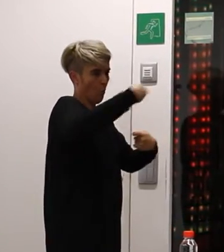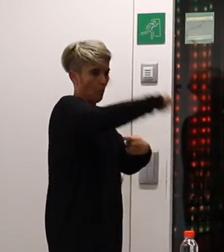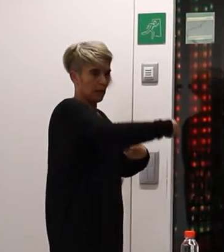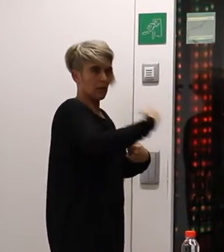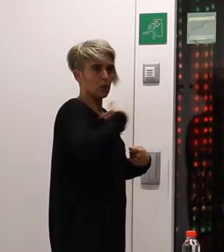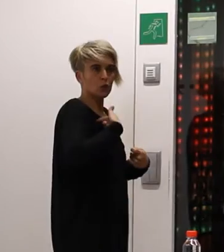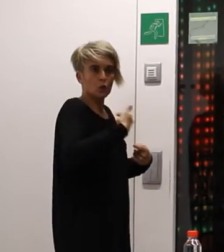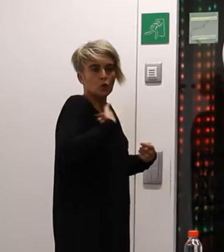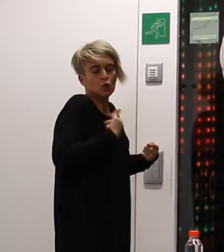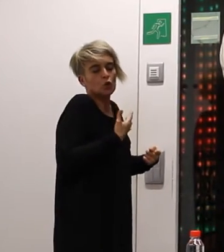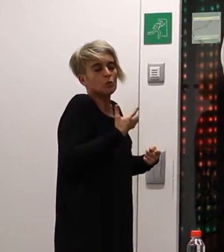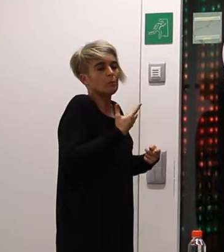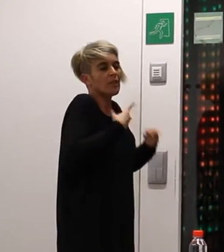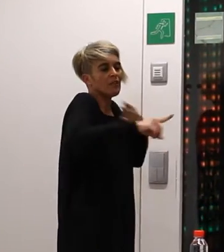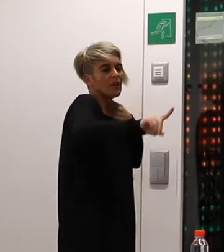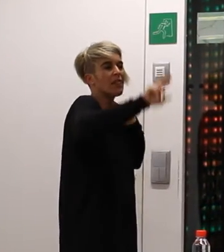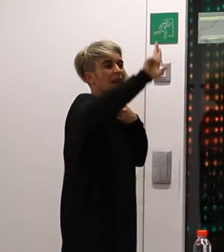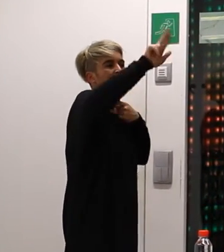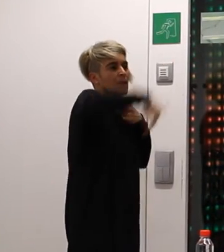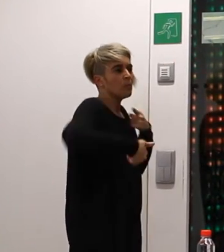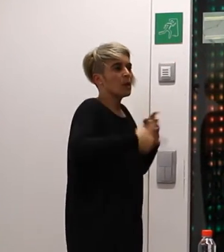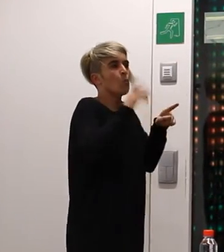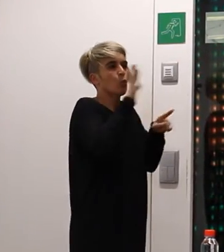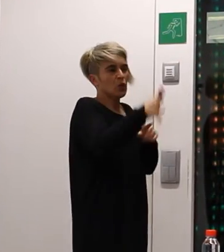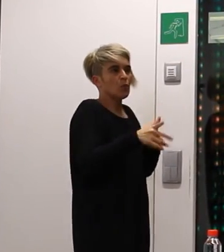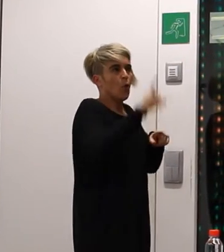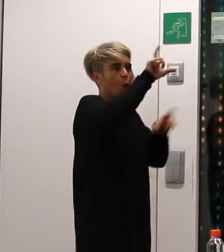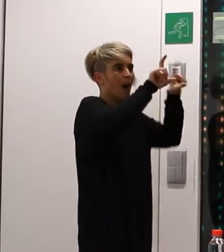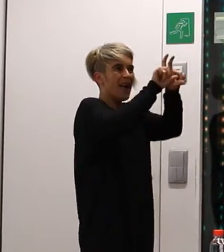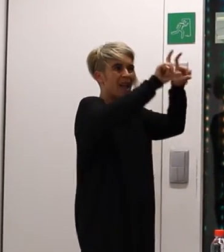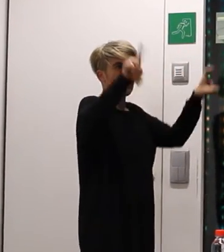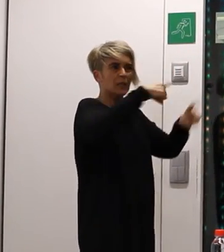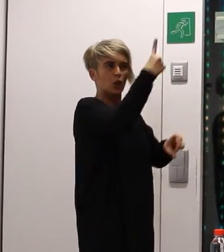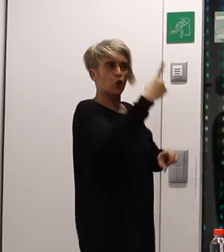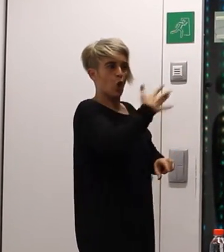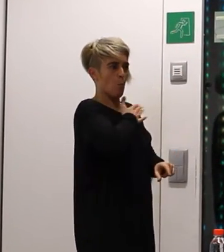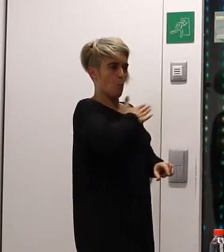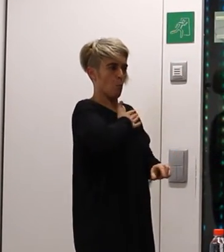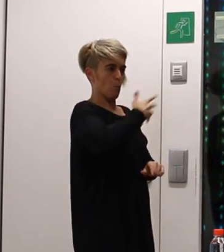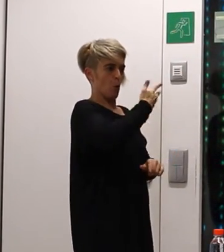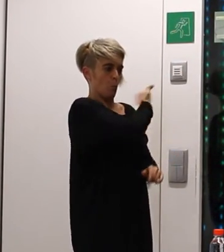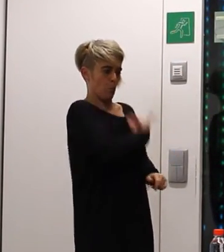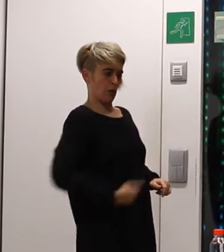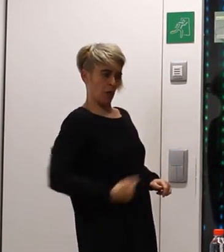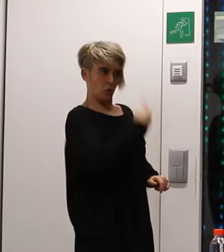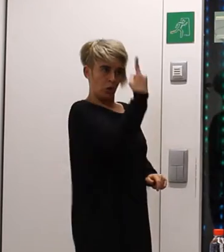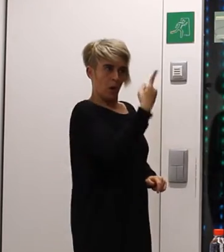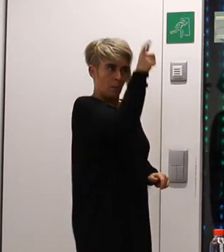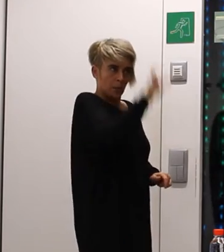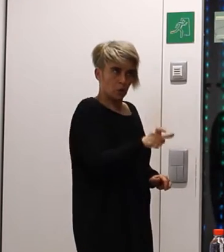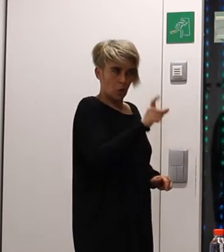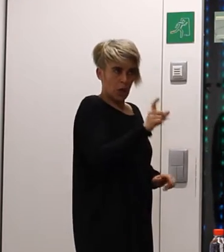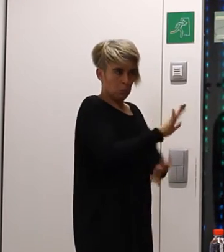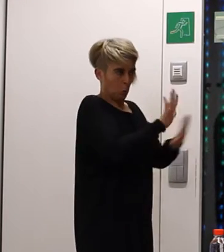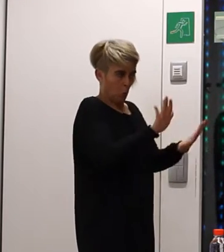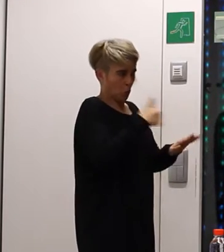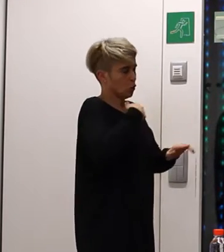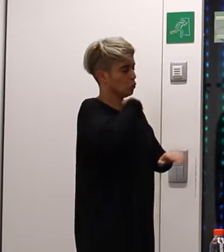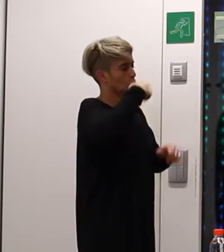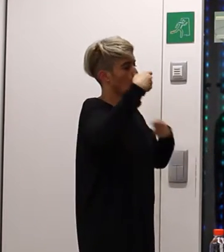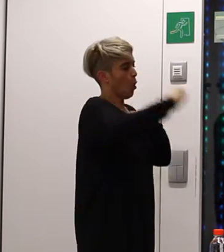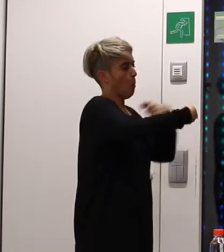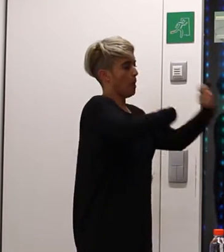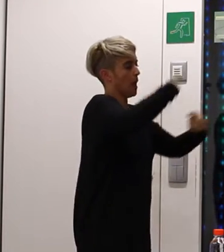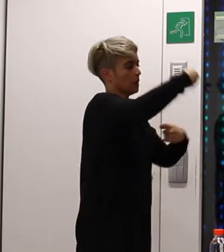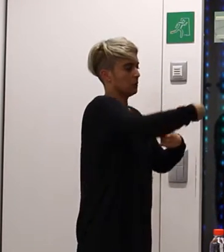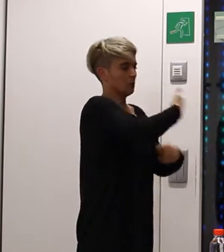una empresa que simplemente venda los kilovatios. Bien, además, vamos a producir porque si no, no cambiamos el modelo. Y desde el minuto cero de